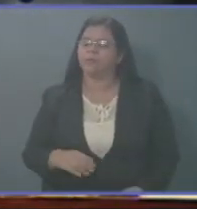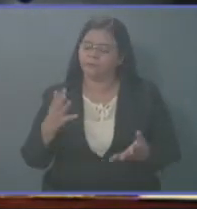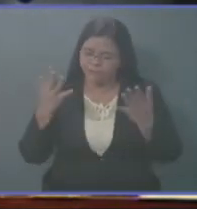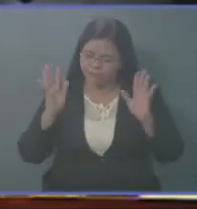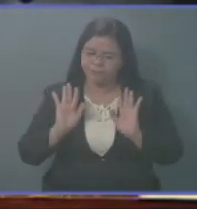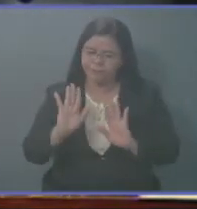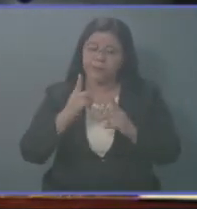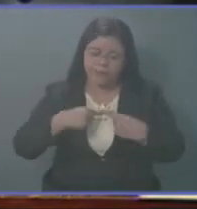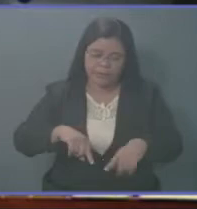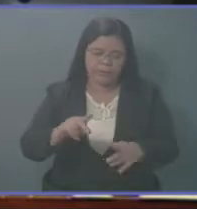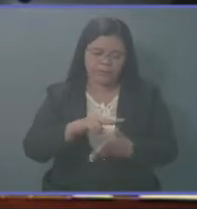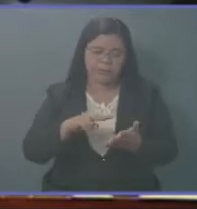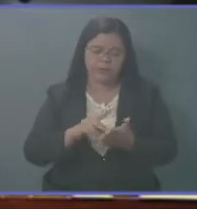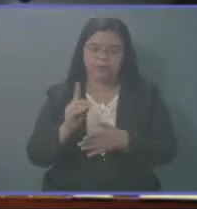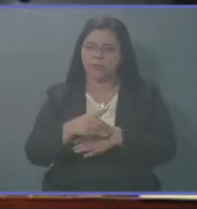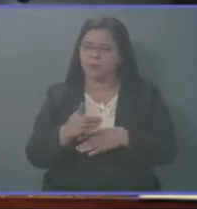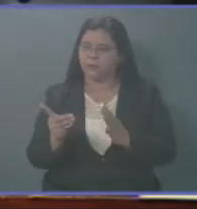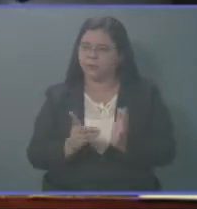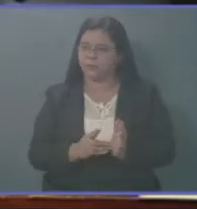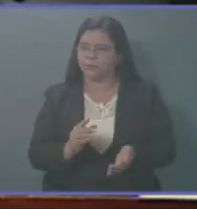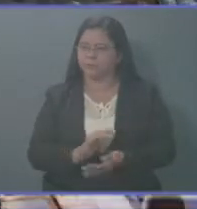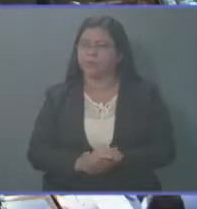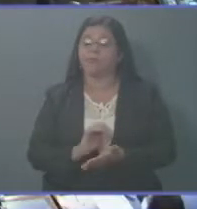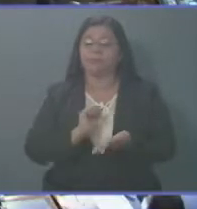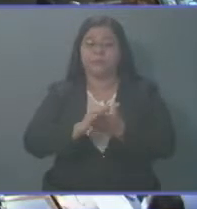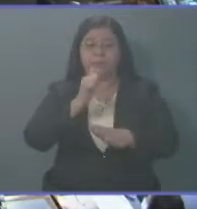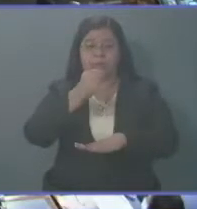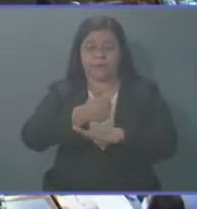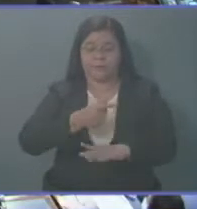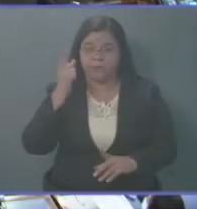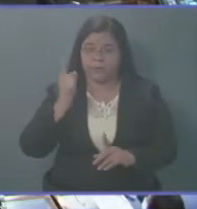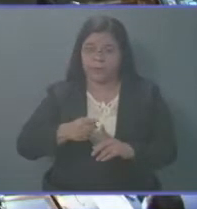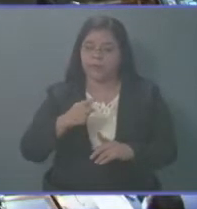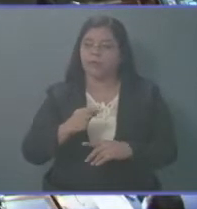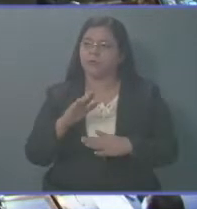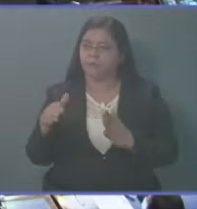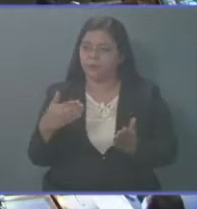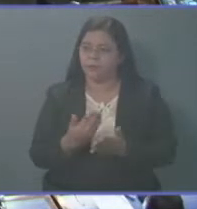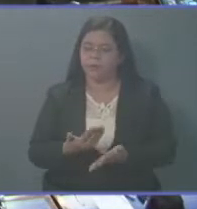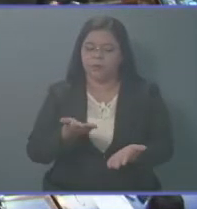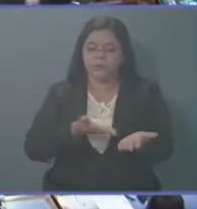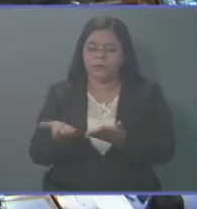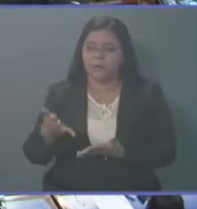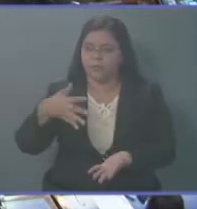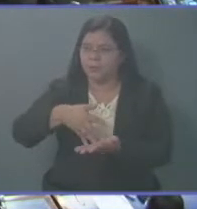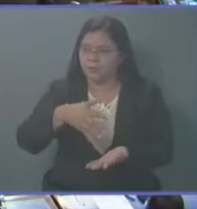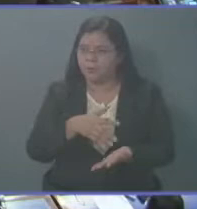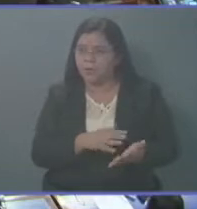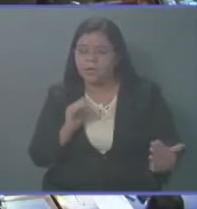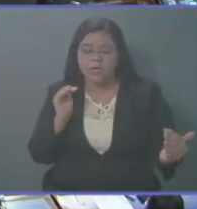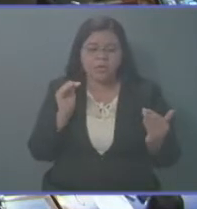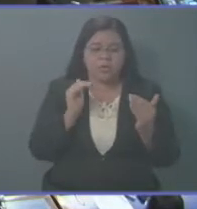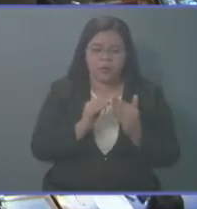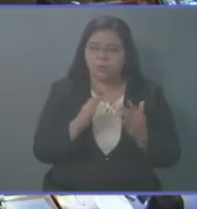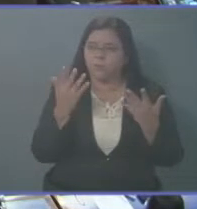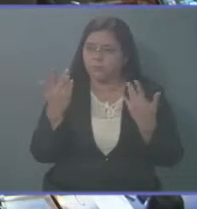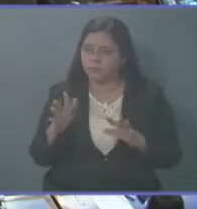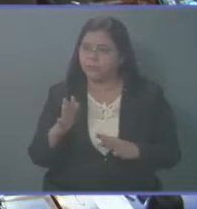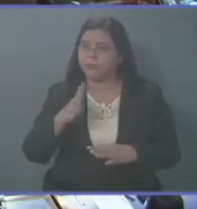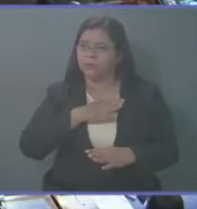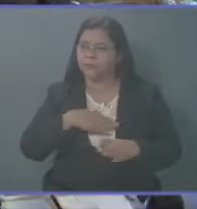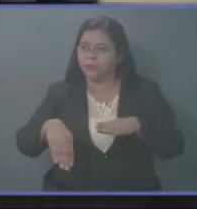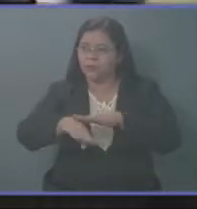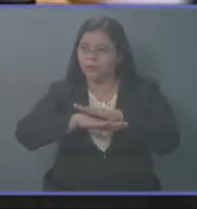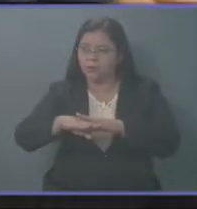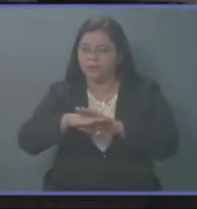Proceda, diputado Mario Marroquín, con la lectura. Establece la obligación del Estado de estar al servicio de todos los salvadoreños y de igual forma tiene su fundamento en el principio